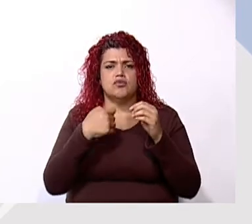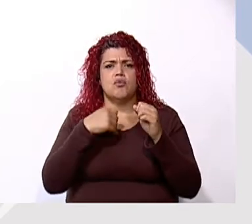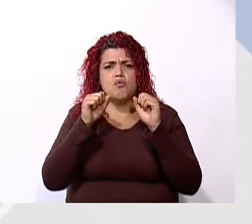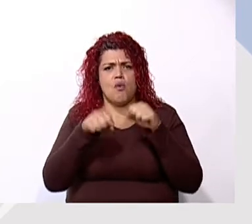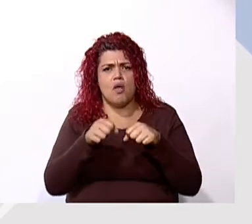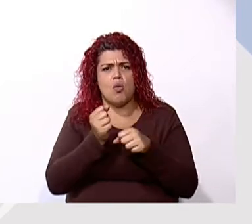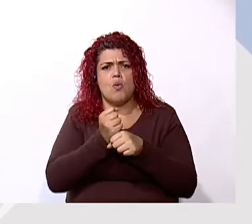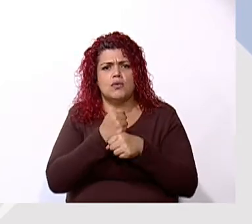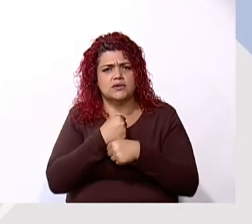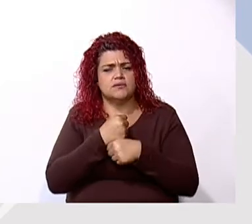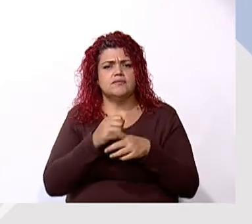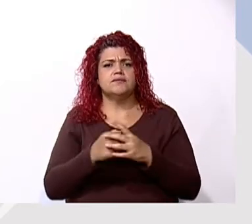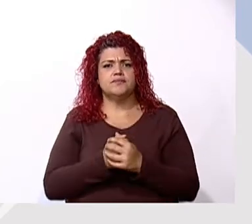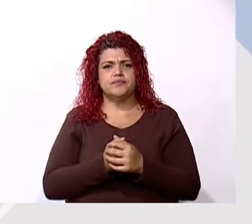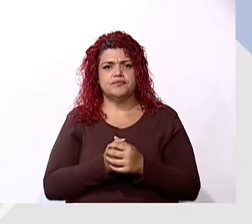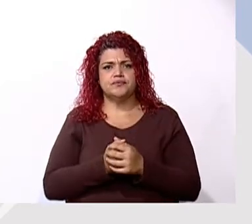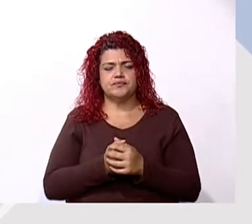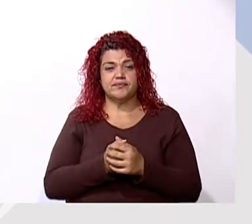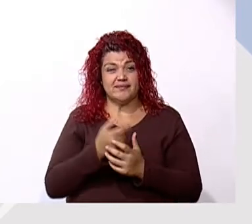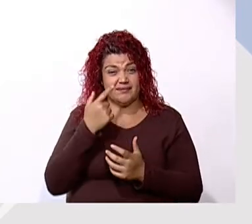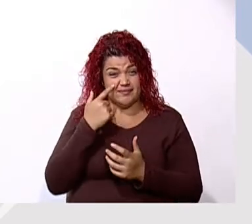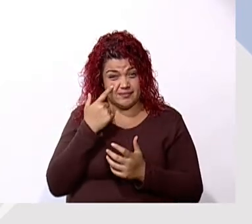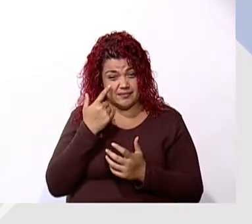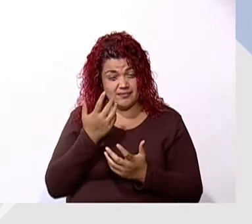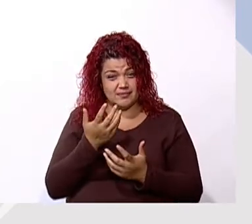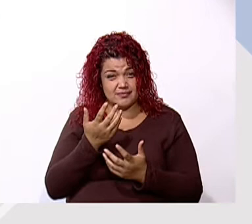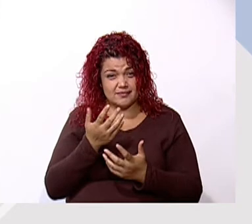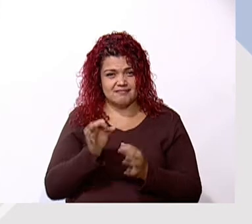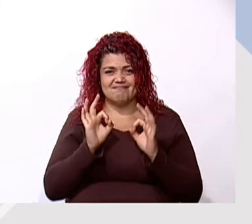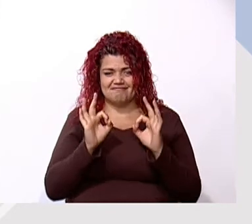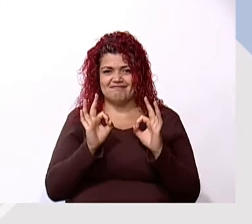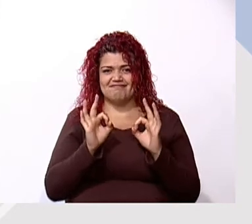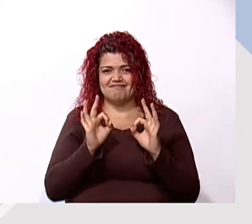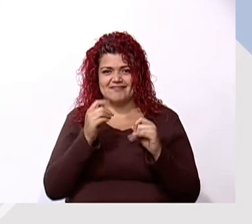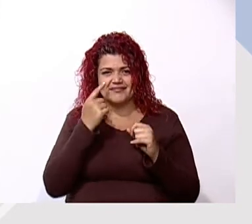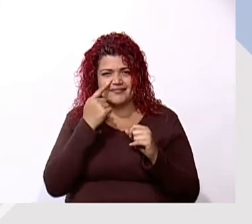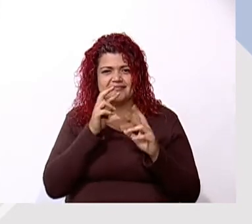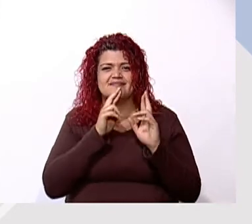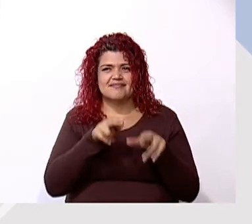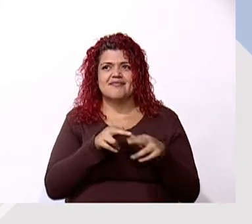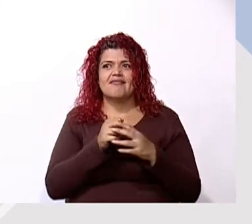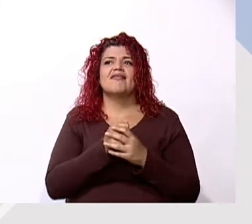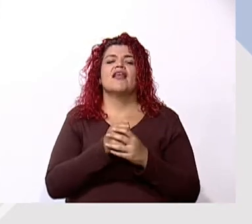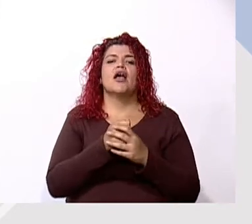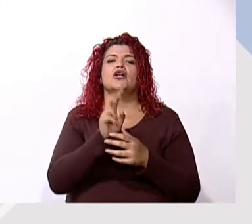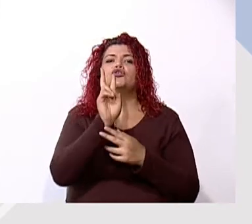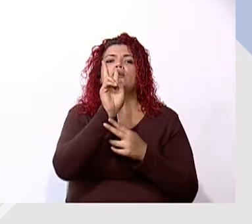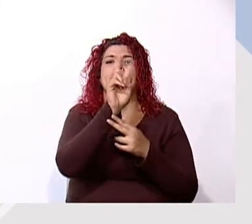formar. ¿Lo tenemos? Muy bien, veamos la respuesta.